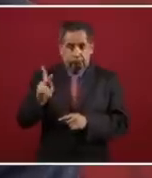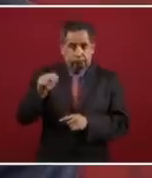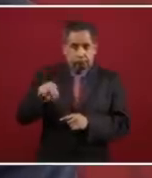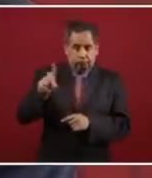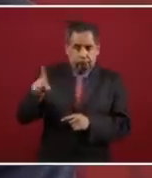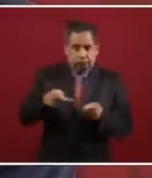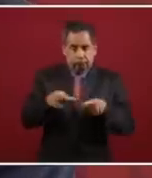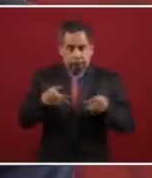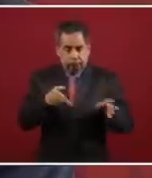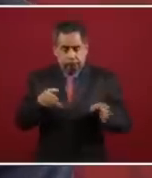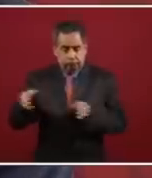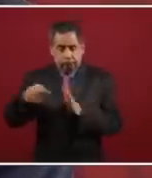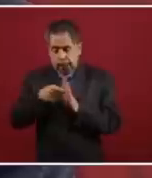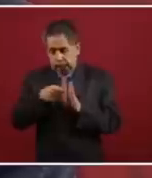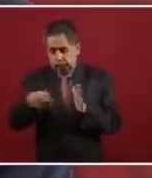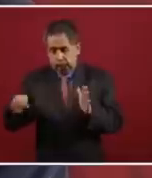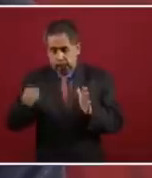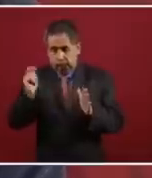Desarrollo